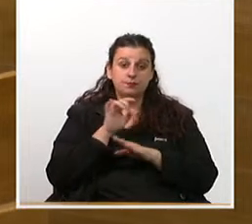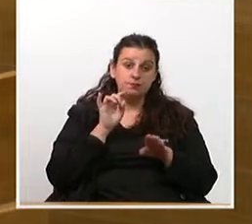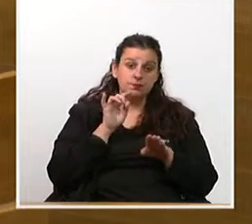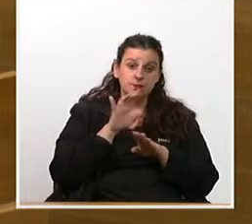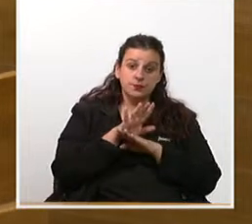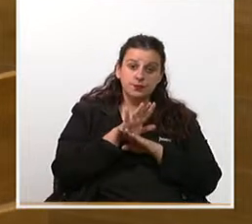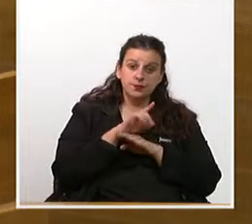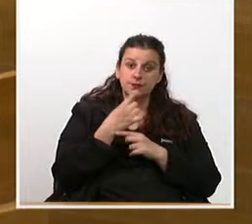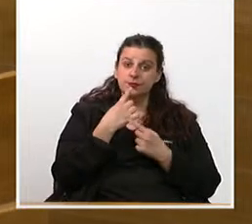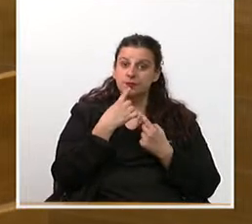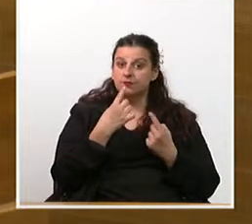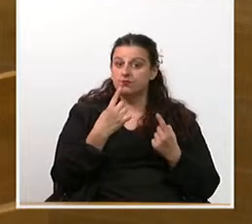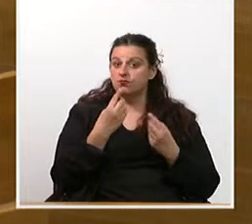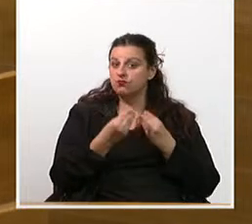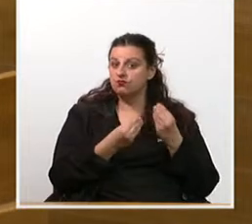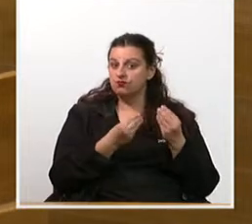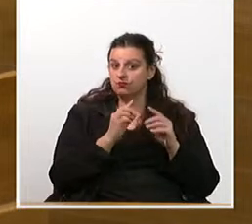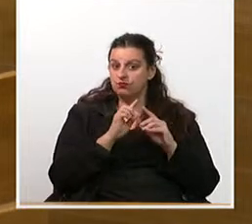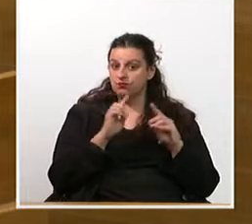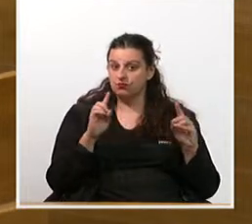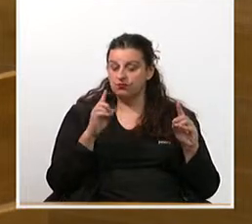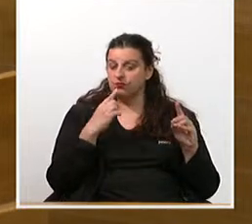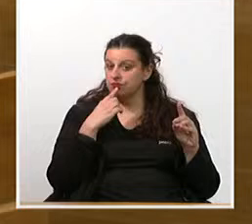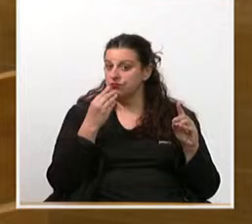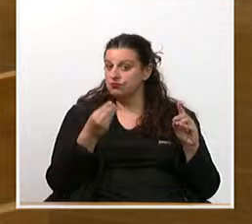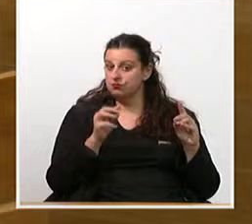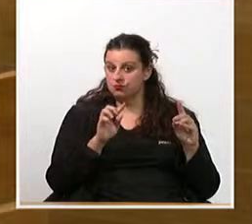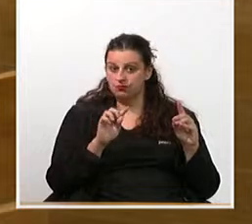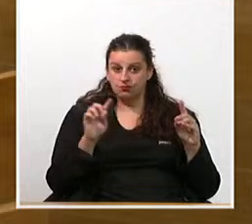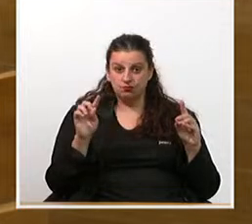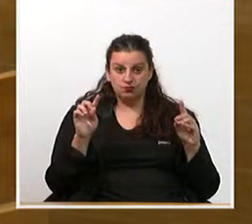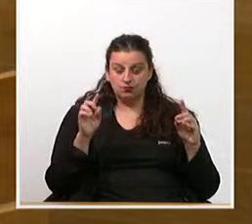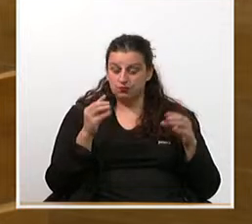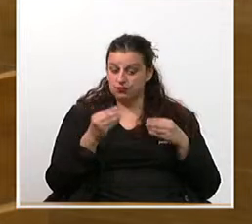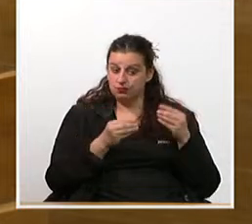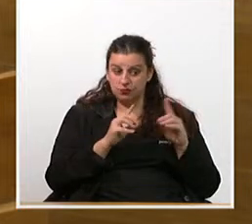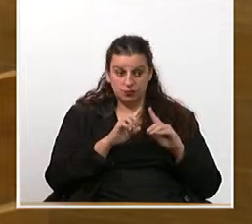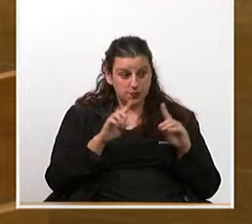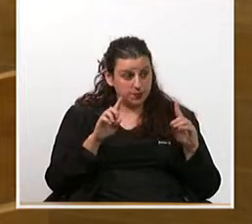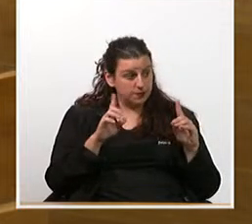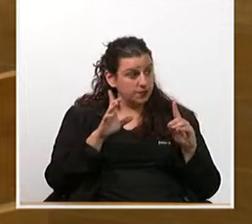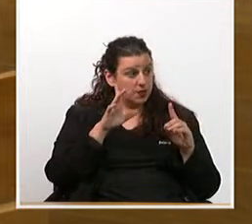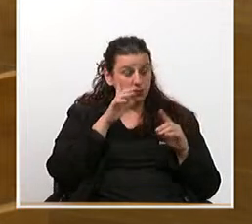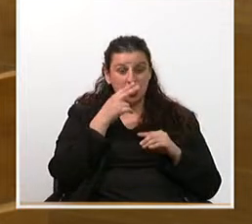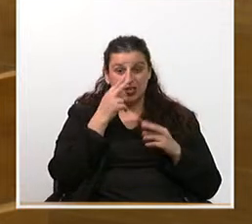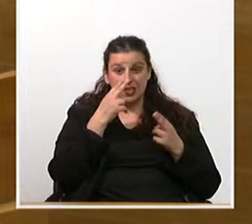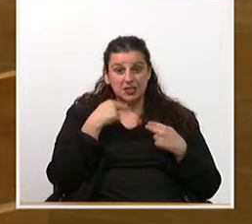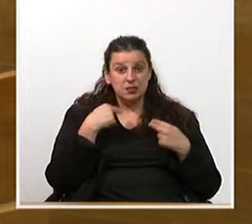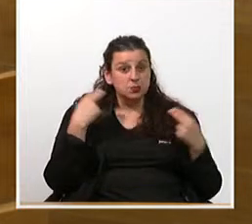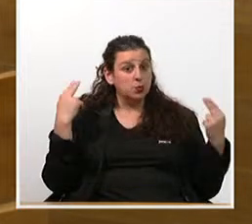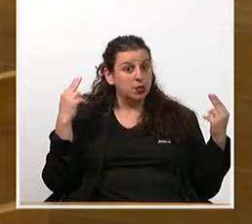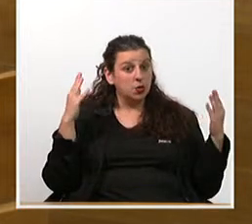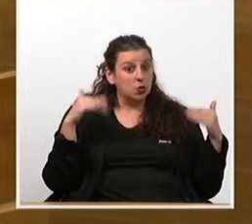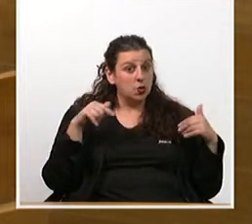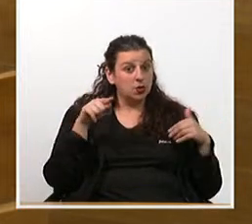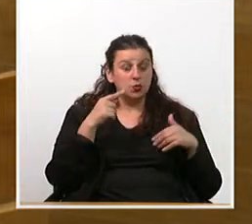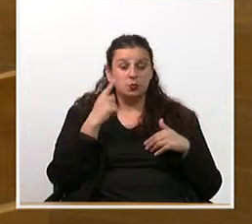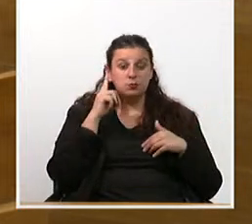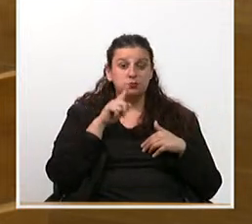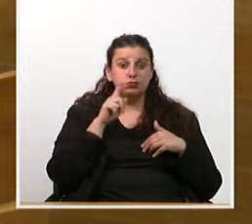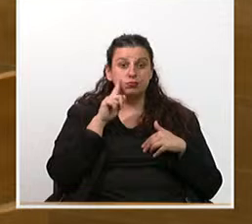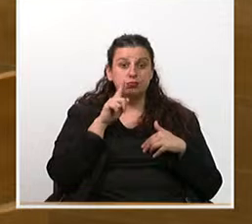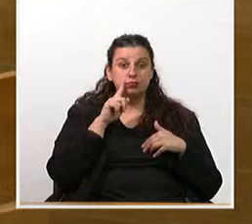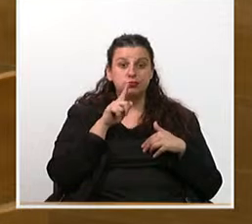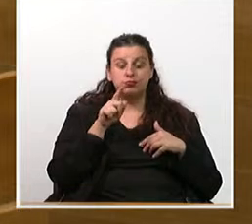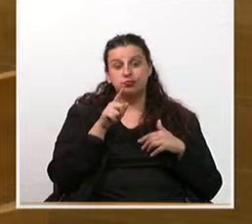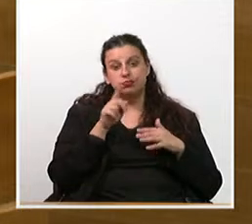y que no fará que no fará y y que no fará no son de interés públic ha ha F una